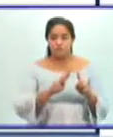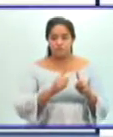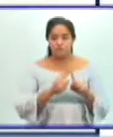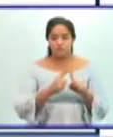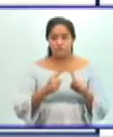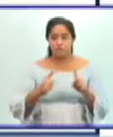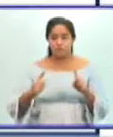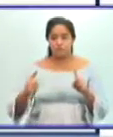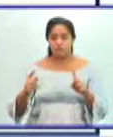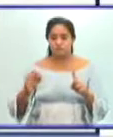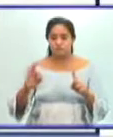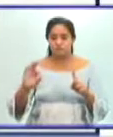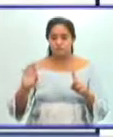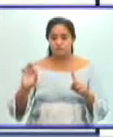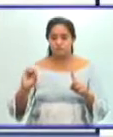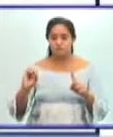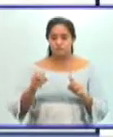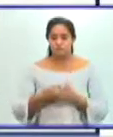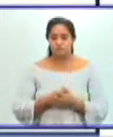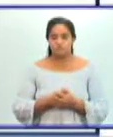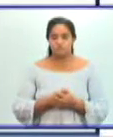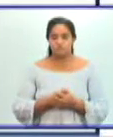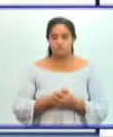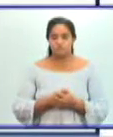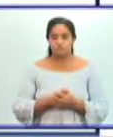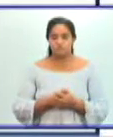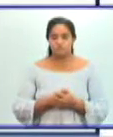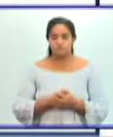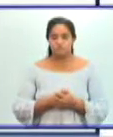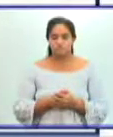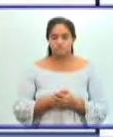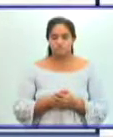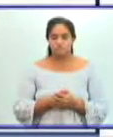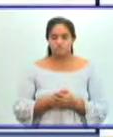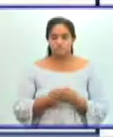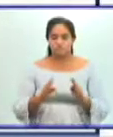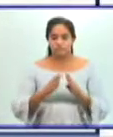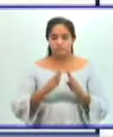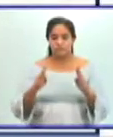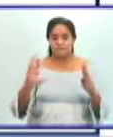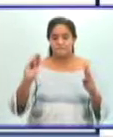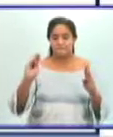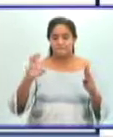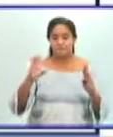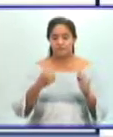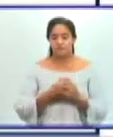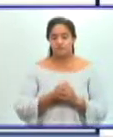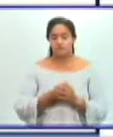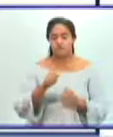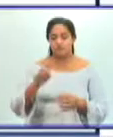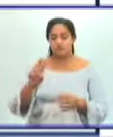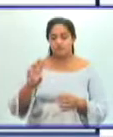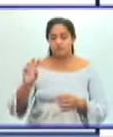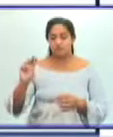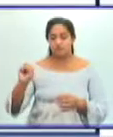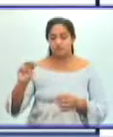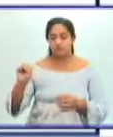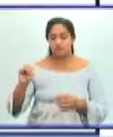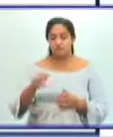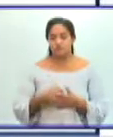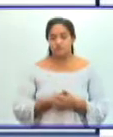8 centímetros, que el segmento BC, su longitud es de 120 milímetros, que el